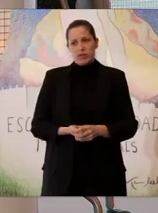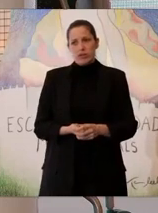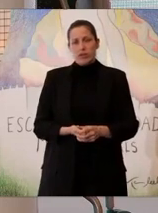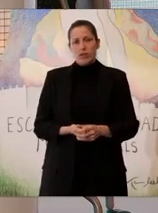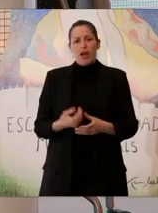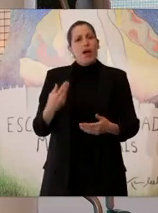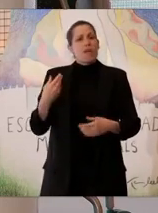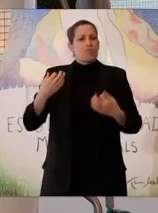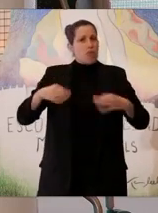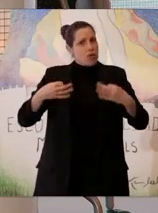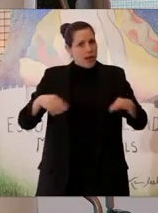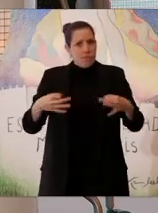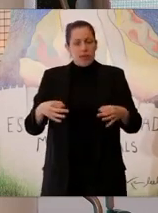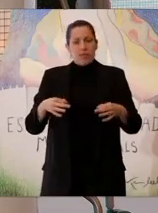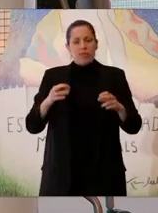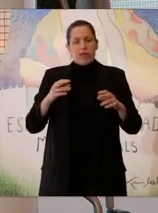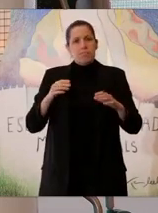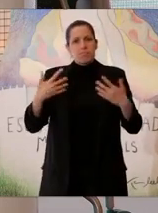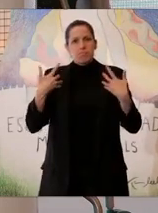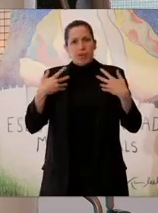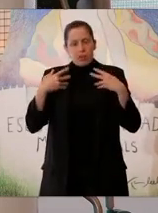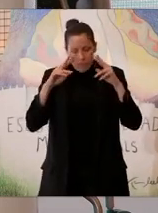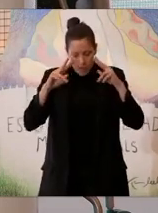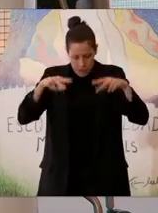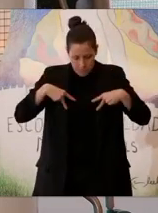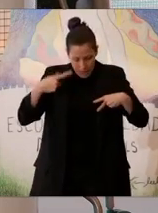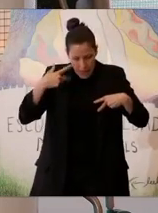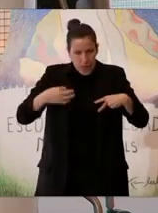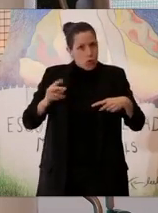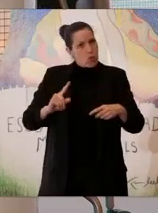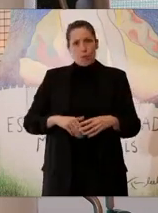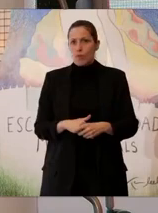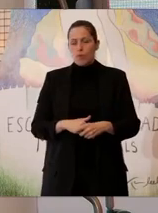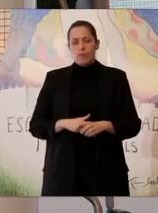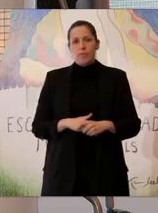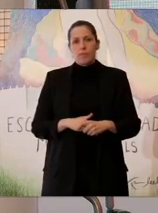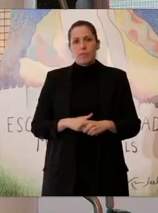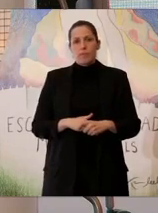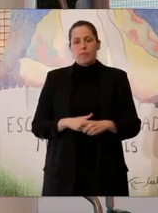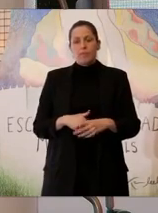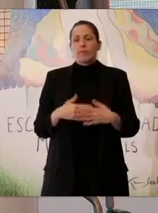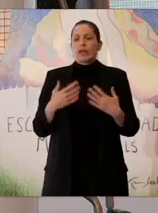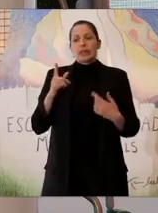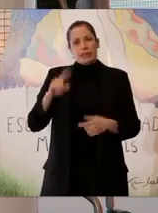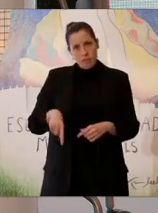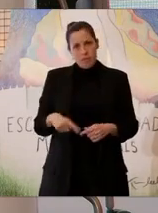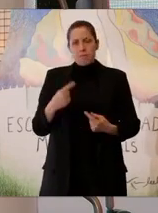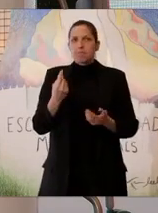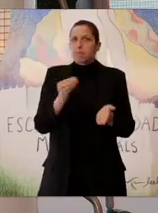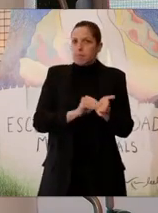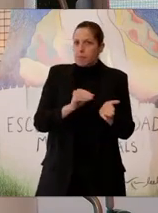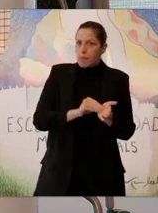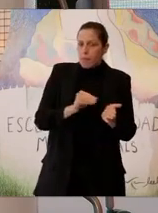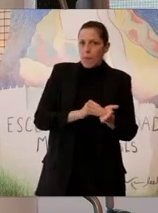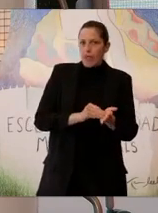detectar su propio riesgo, nosotros tenemos que ser proactivos en protegerlas. Luego nos podemos encontrar con la otra cara de la moneda, y ya sé que viene lo